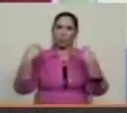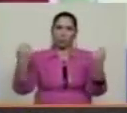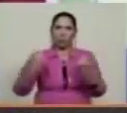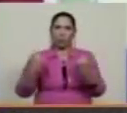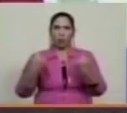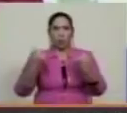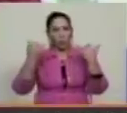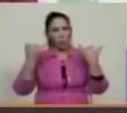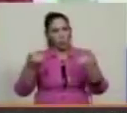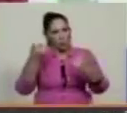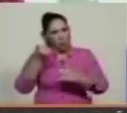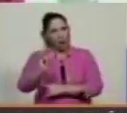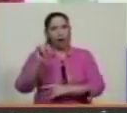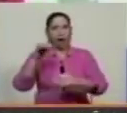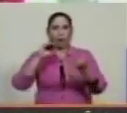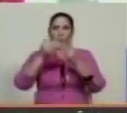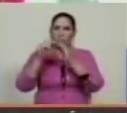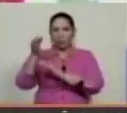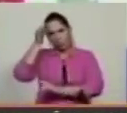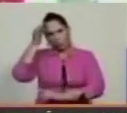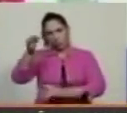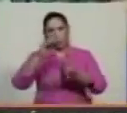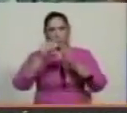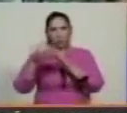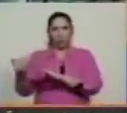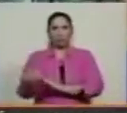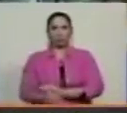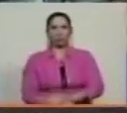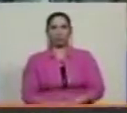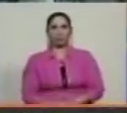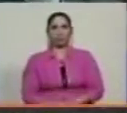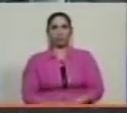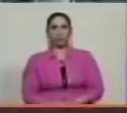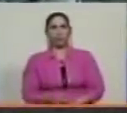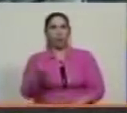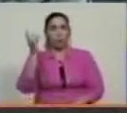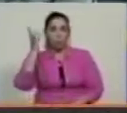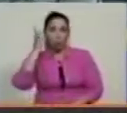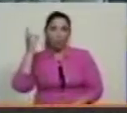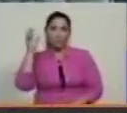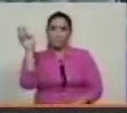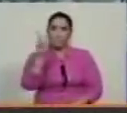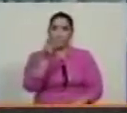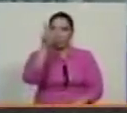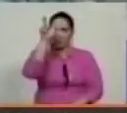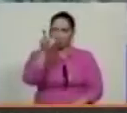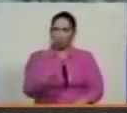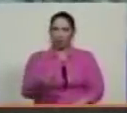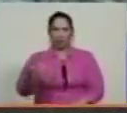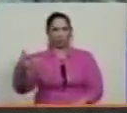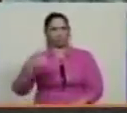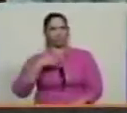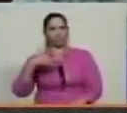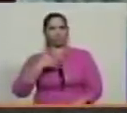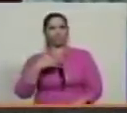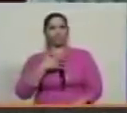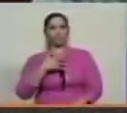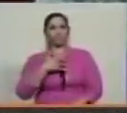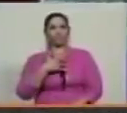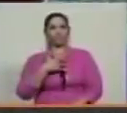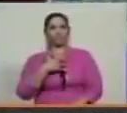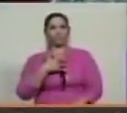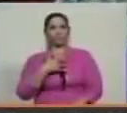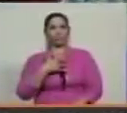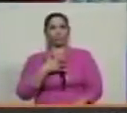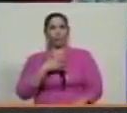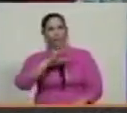está allí en las comunas y en los consejos comunales. Que la mujer venezolana se sienta como jefa